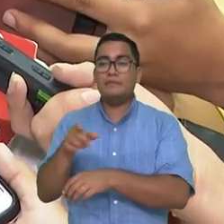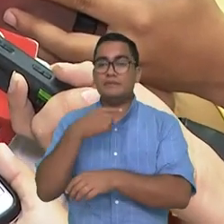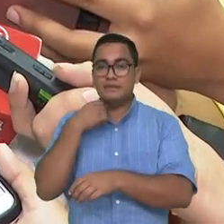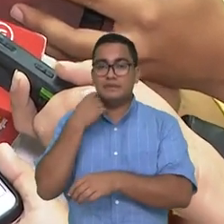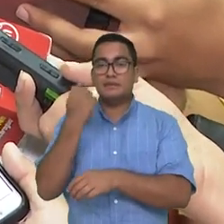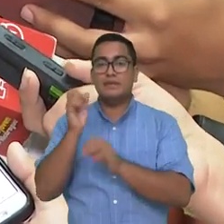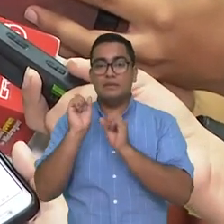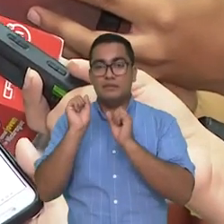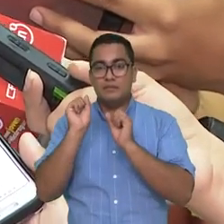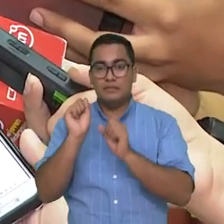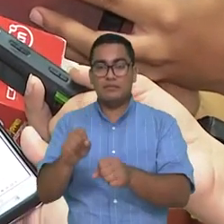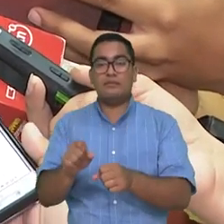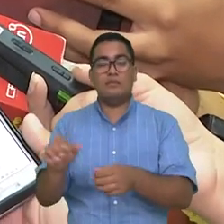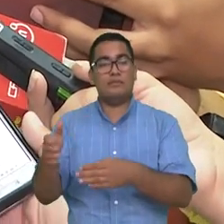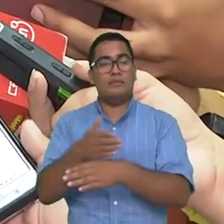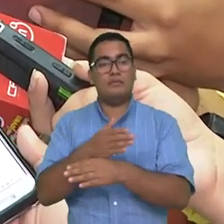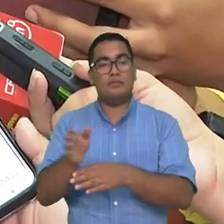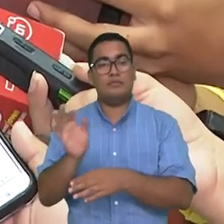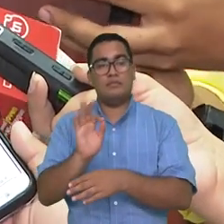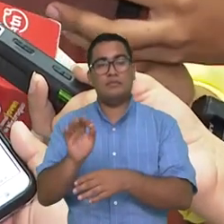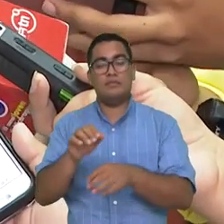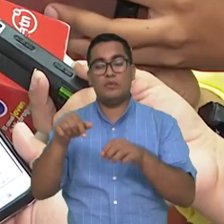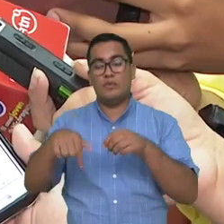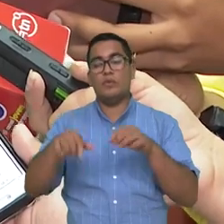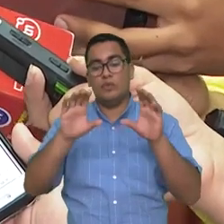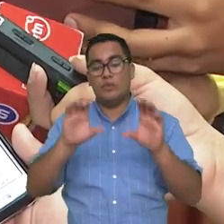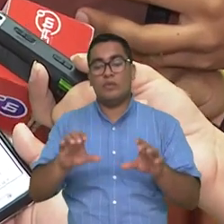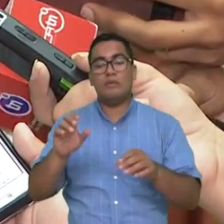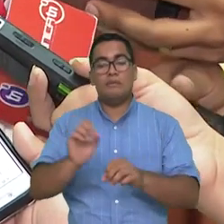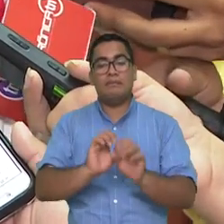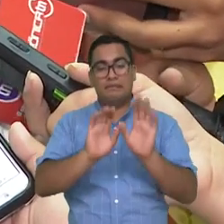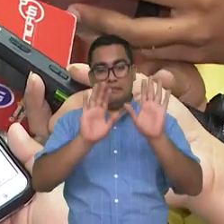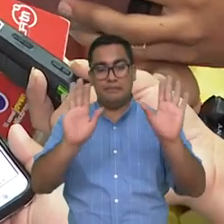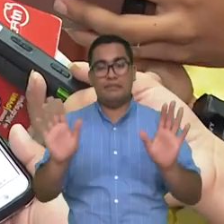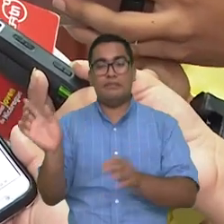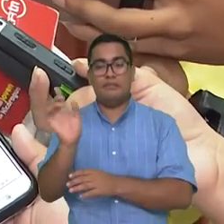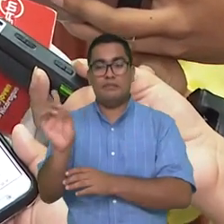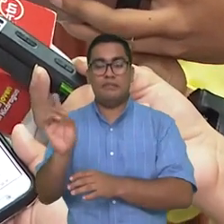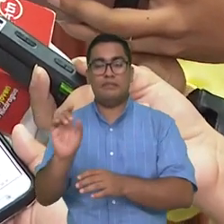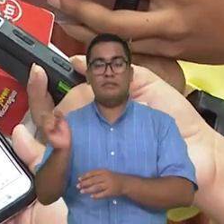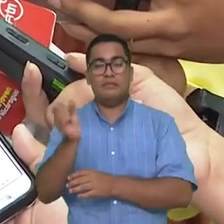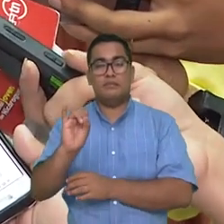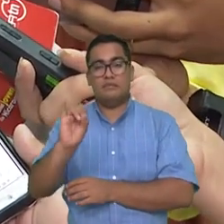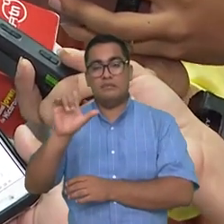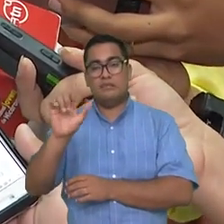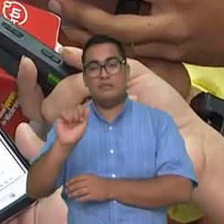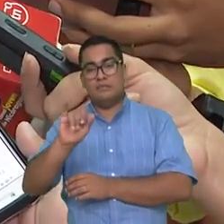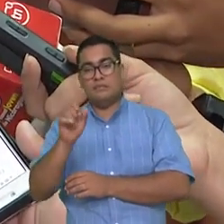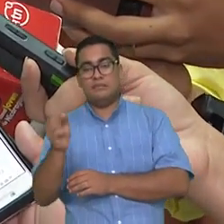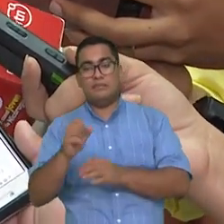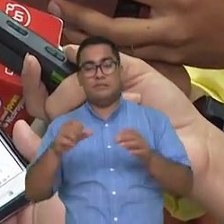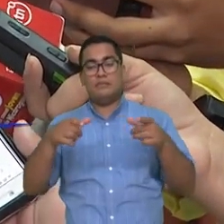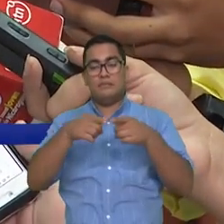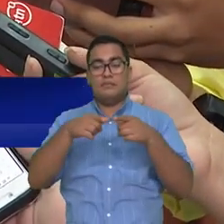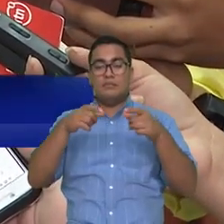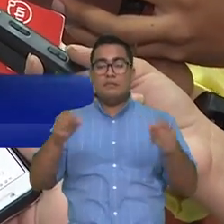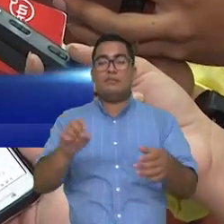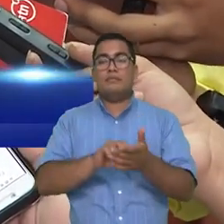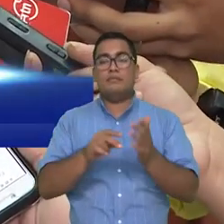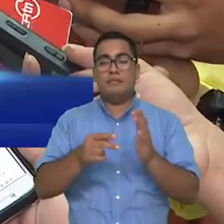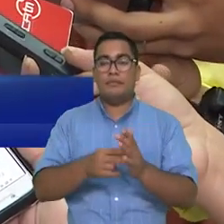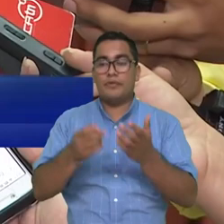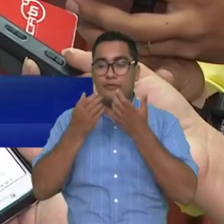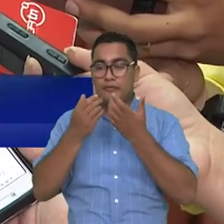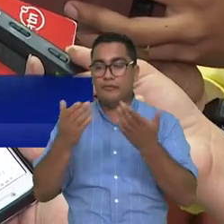poder establecer las medidas. Entonces, la tarde de hoy, estuvimos en la mañana en el CILAIS Managua para poder compartir con el CILAIS la información que